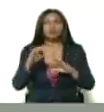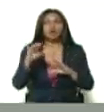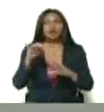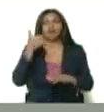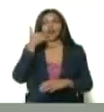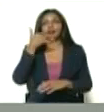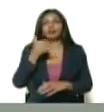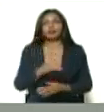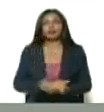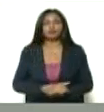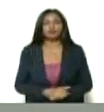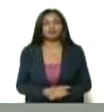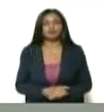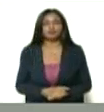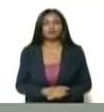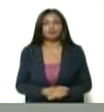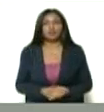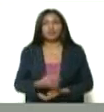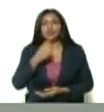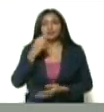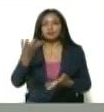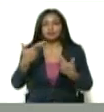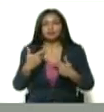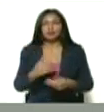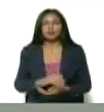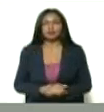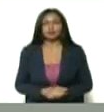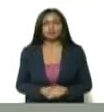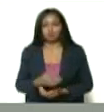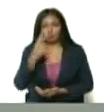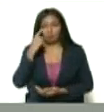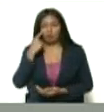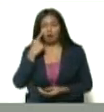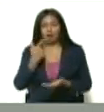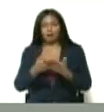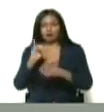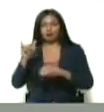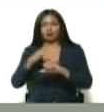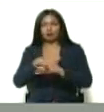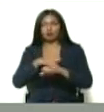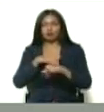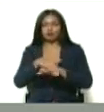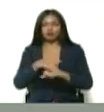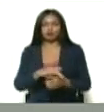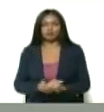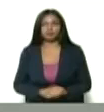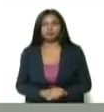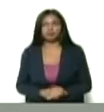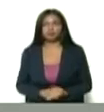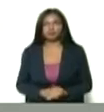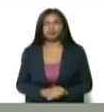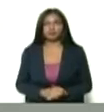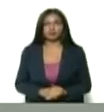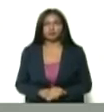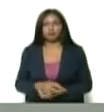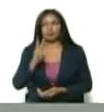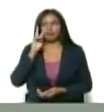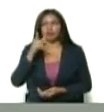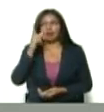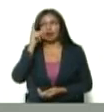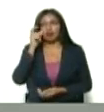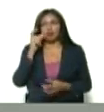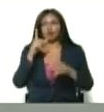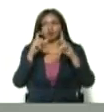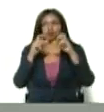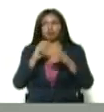teléfono. Dime si te llega. Vamos a ver, Jorge Rodríguez, aquí está. Mira esta foto. Mírenla ustedes ahí